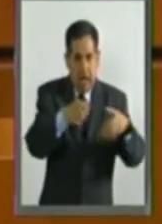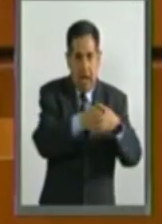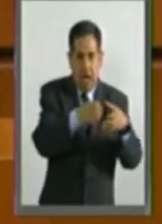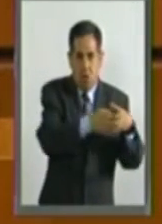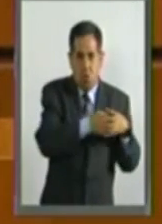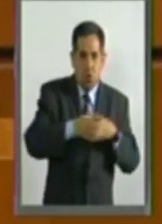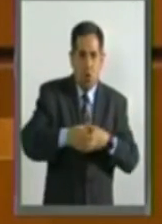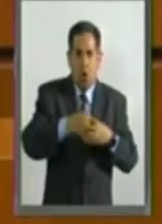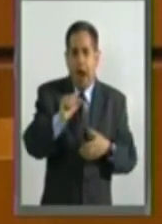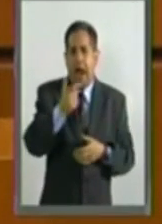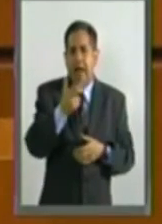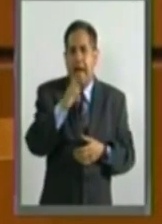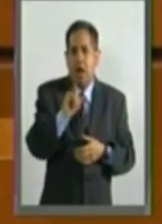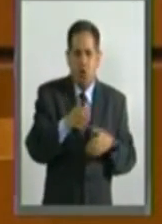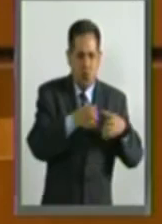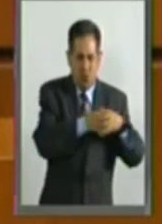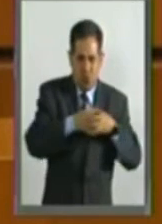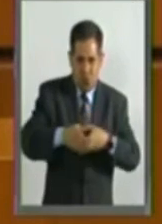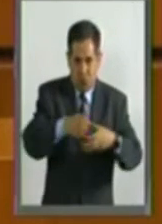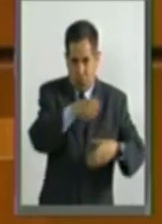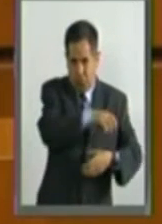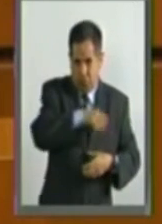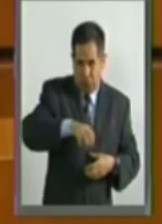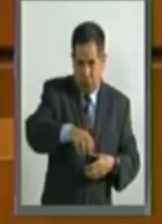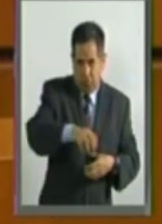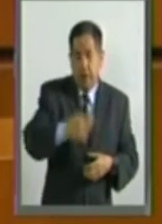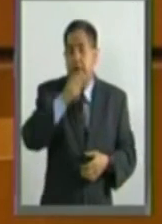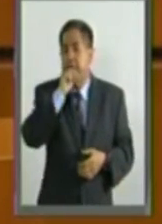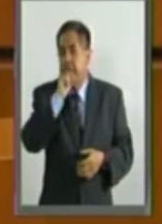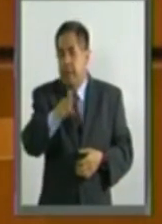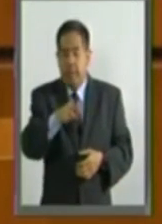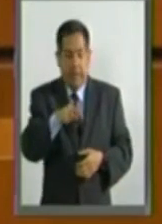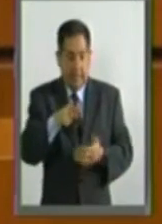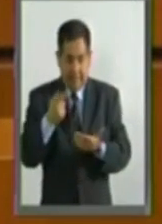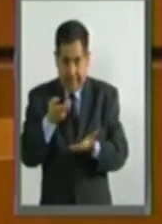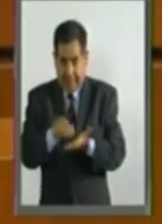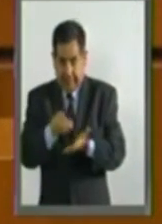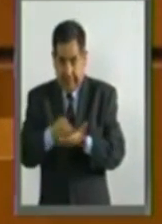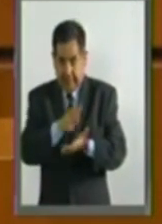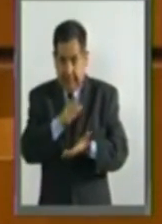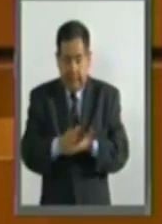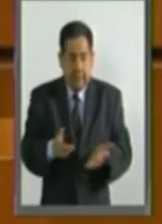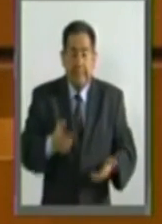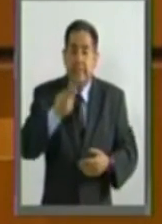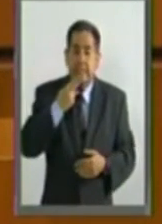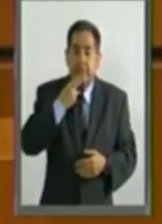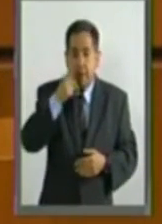agrarios. Además, promueve